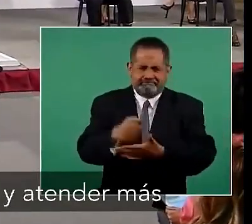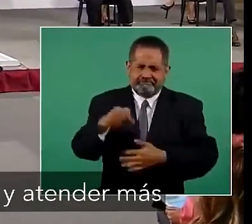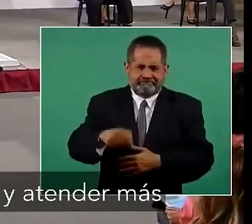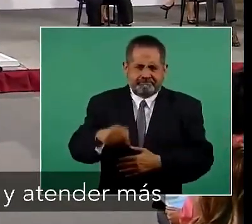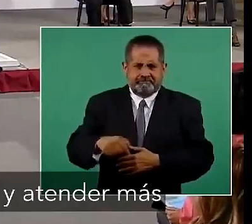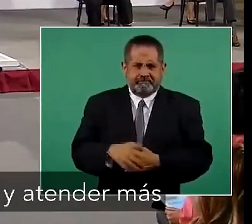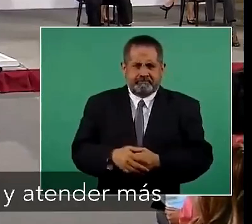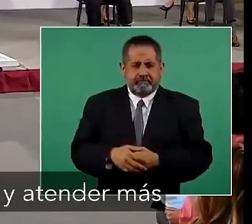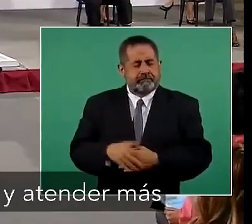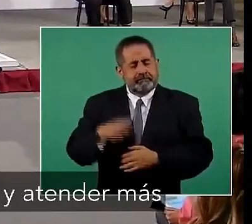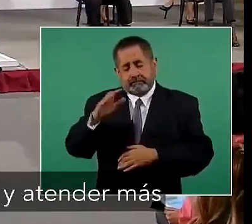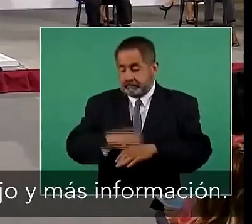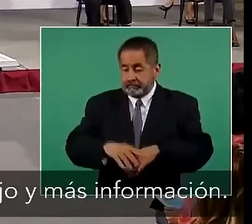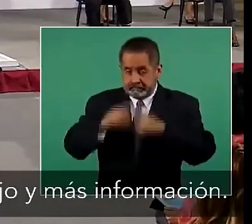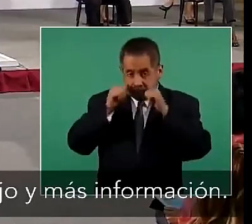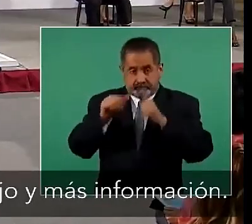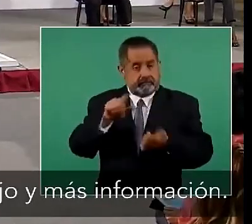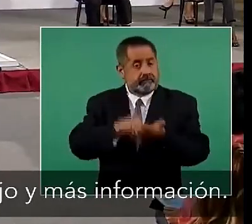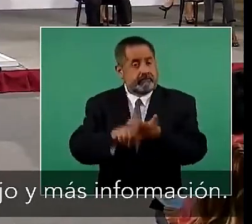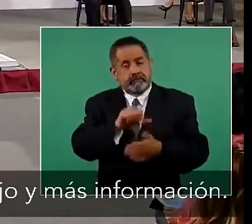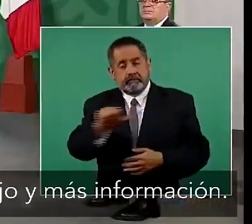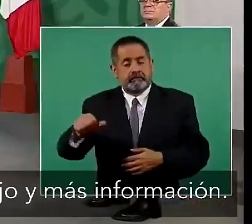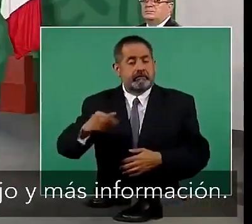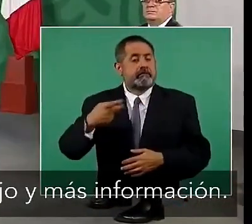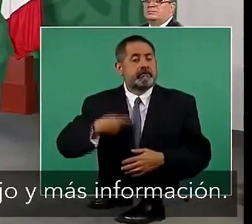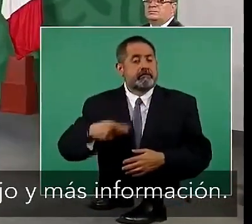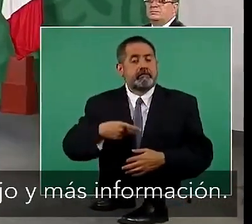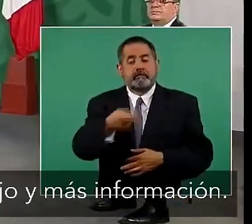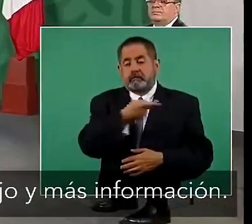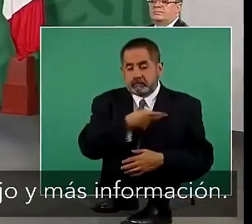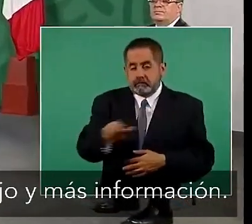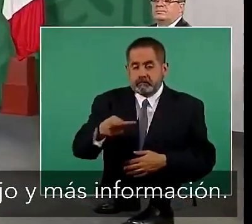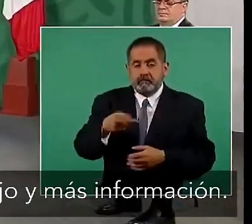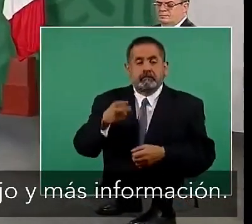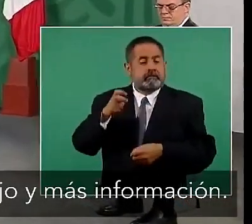y atender más a los pobres de la ciudad,